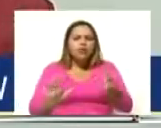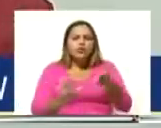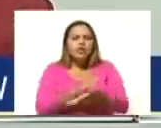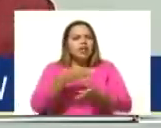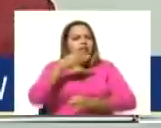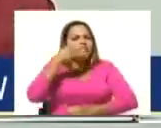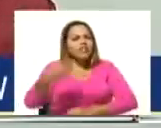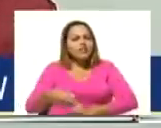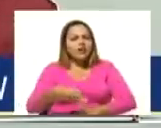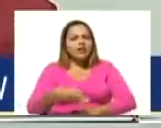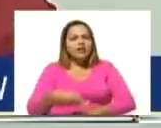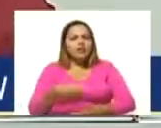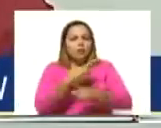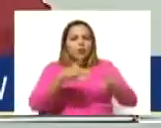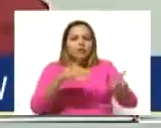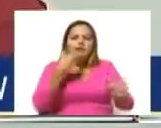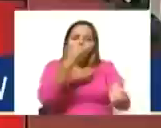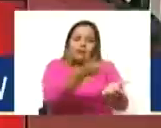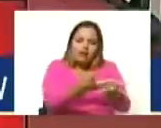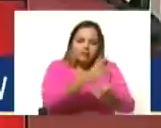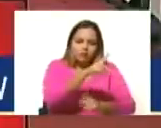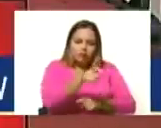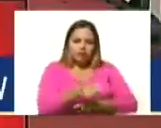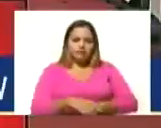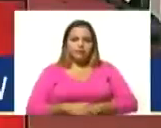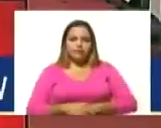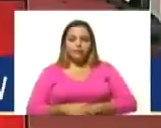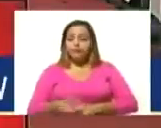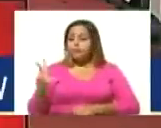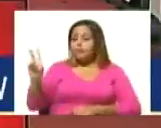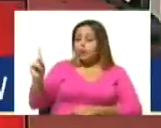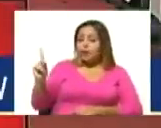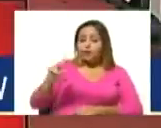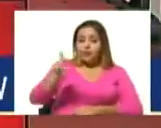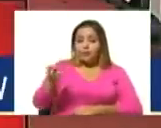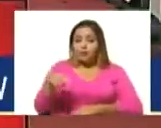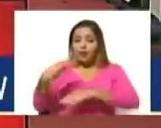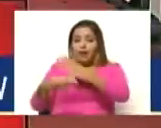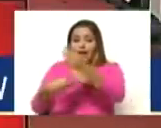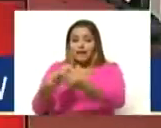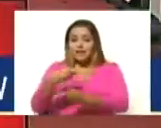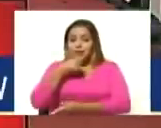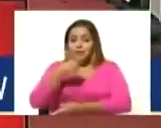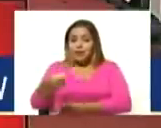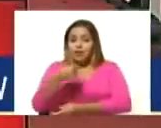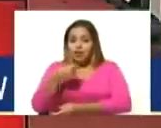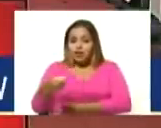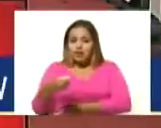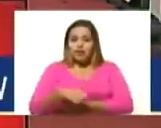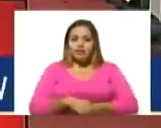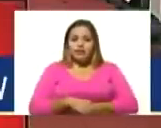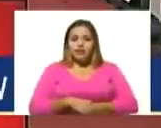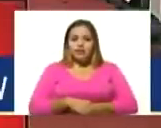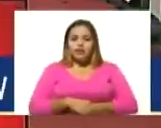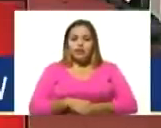auténtica democracia. Gracias. La segunda pregunta la realiza Andrea Romero por Canal